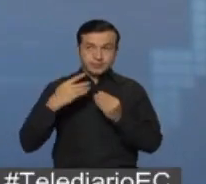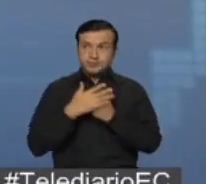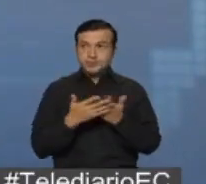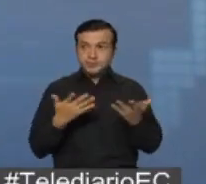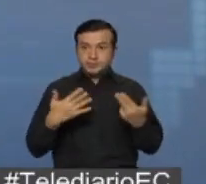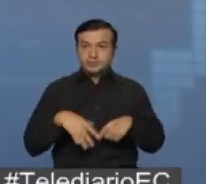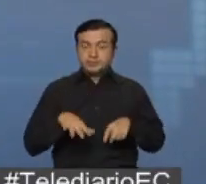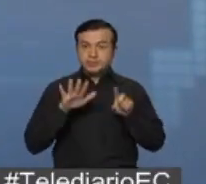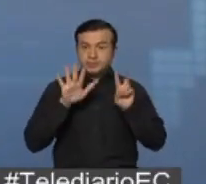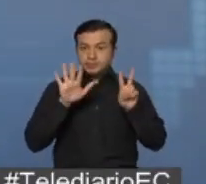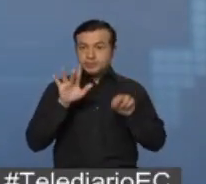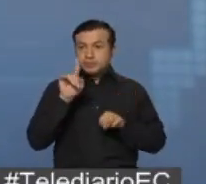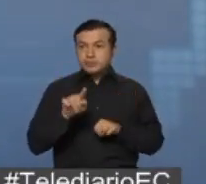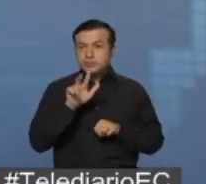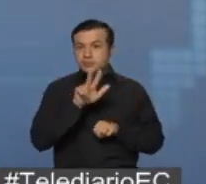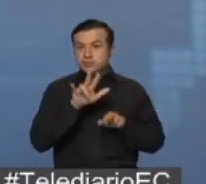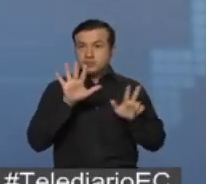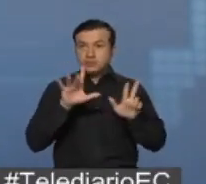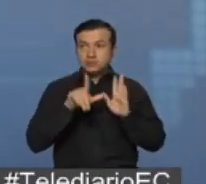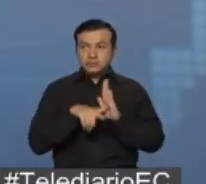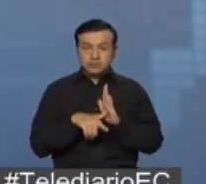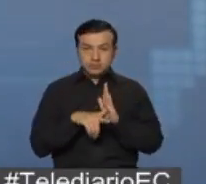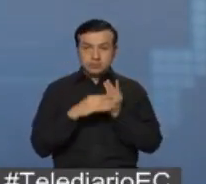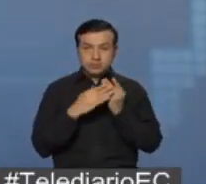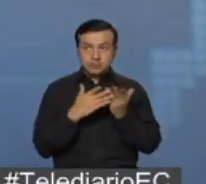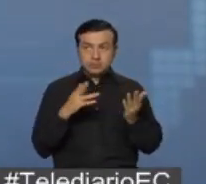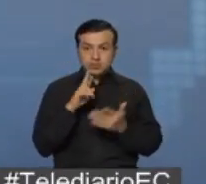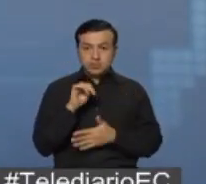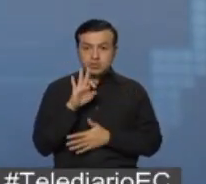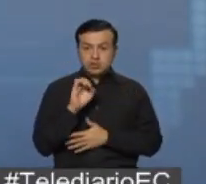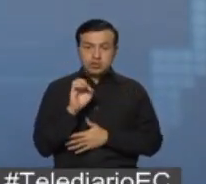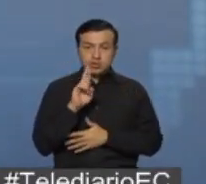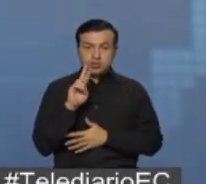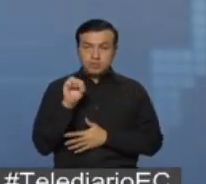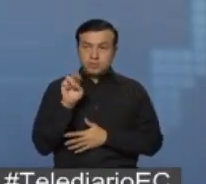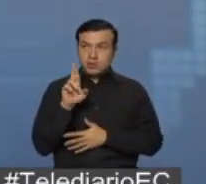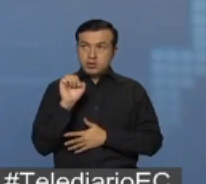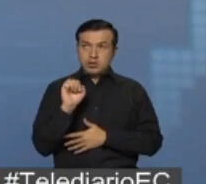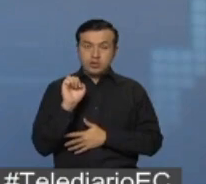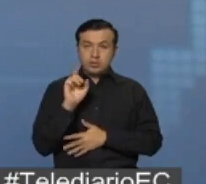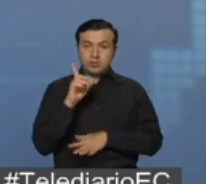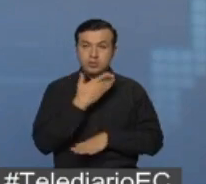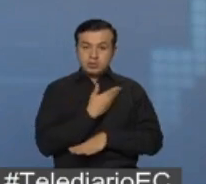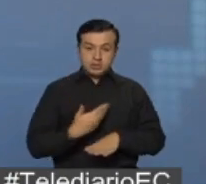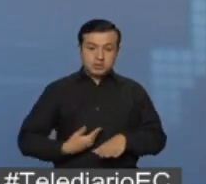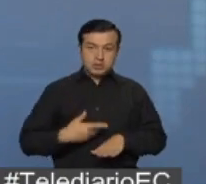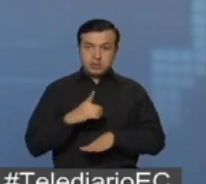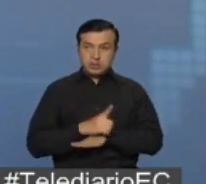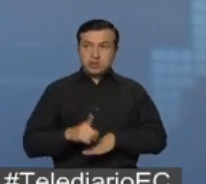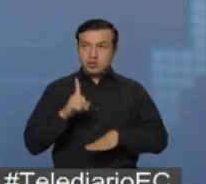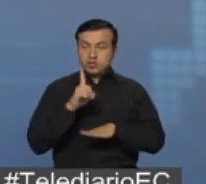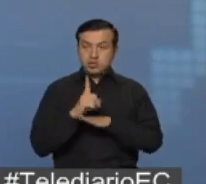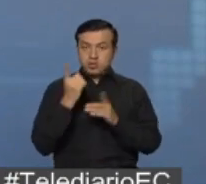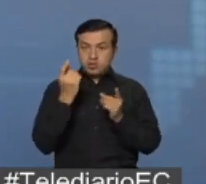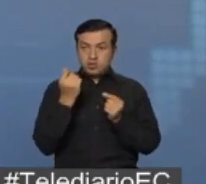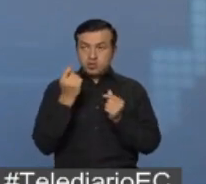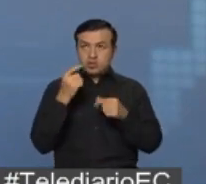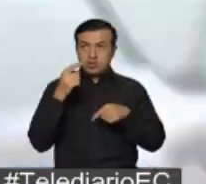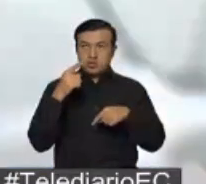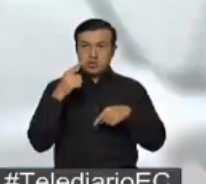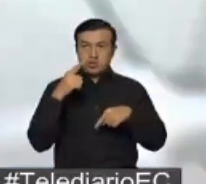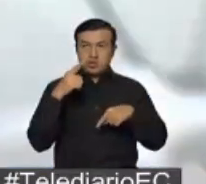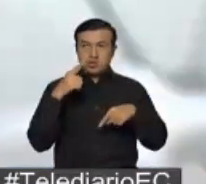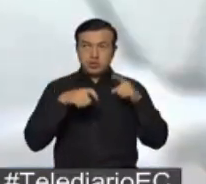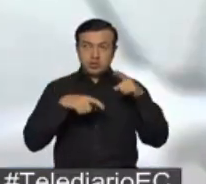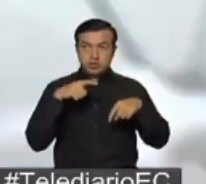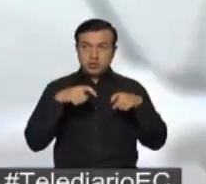siete de la mañana 38 minutos roberto romero presidente del directorio de la corporación nacional de finanzas populares y solidarias